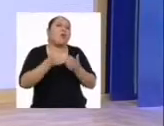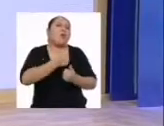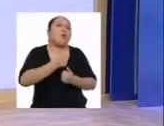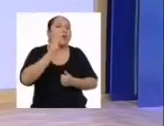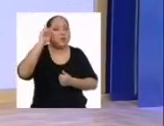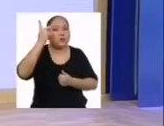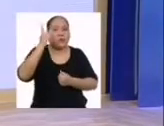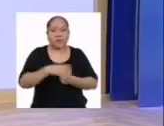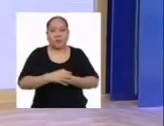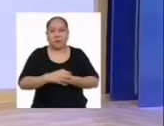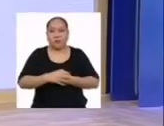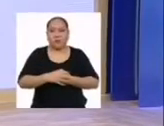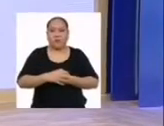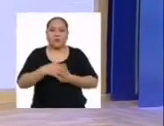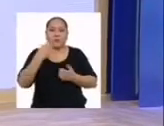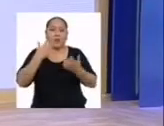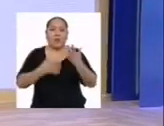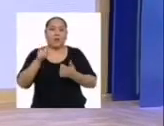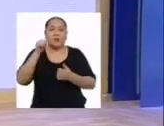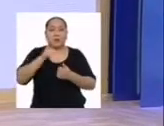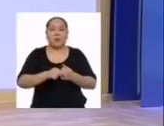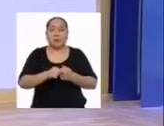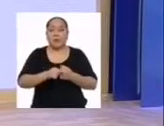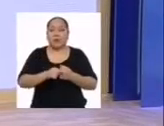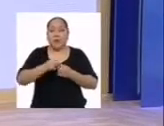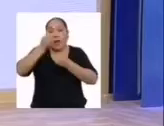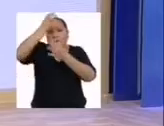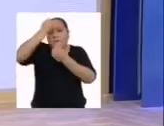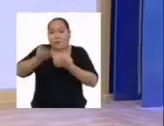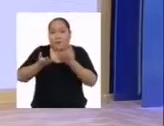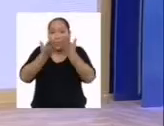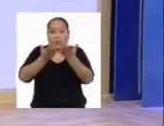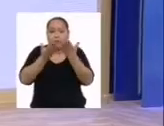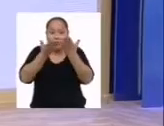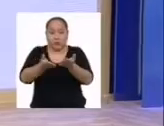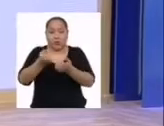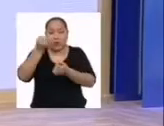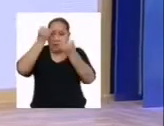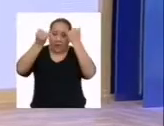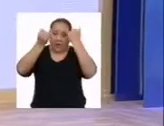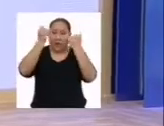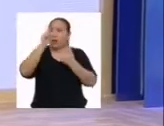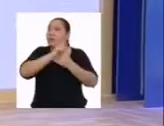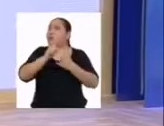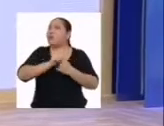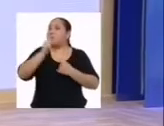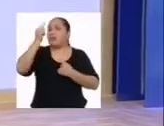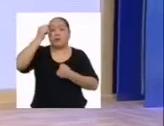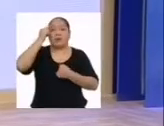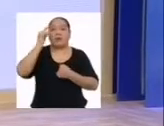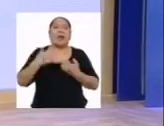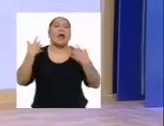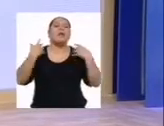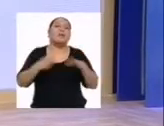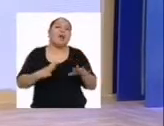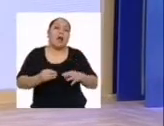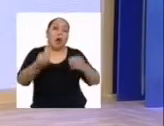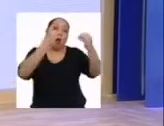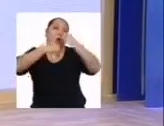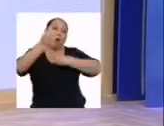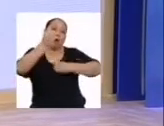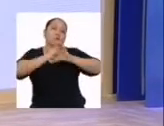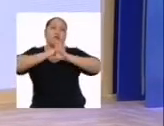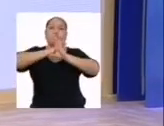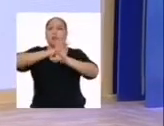me ocurre que al ser un texto informativo, la idea no es que la gente piense que con la alimentación van a poder evitar el